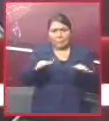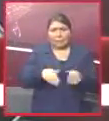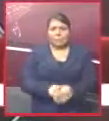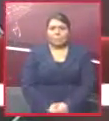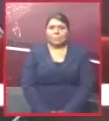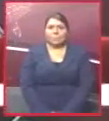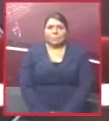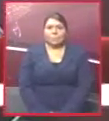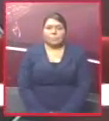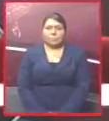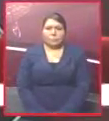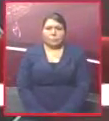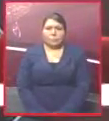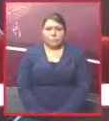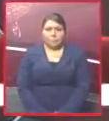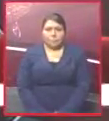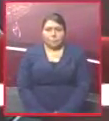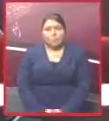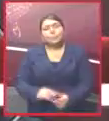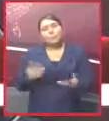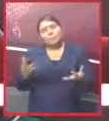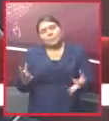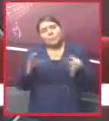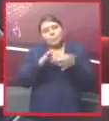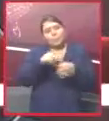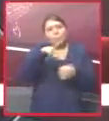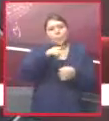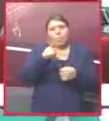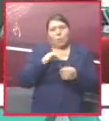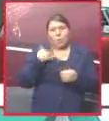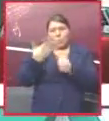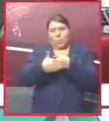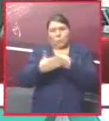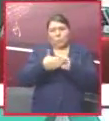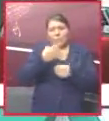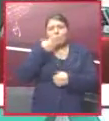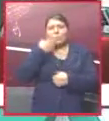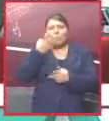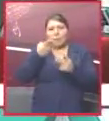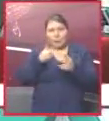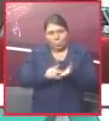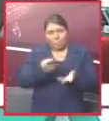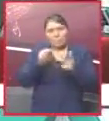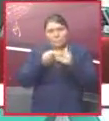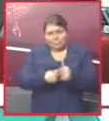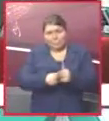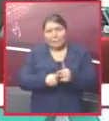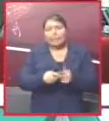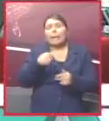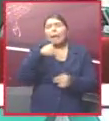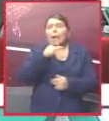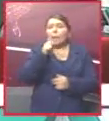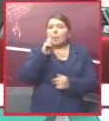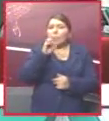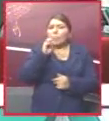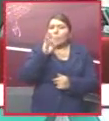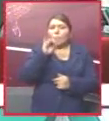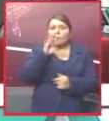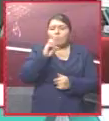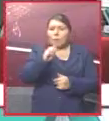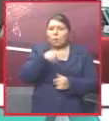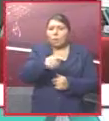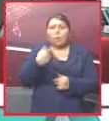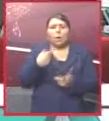relación con el regreso a clases, el funcionario informó que las próximas 2 semanas la Profeco intensificará las acciones